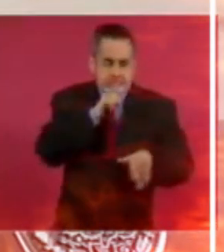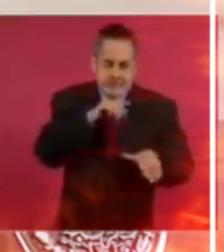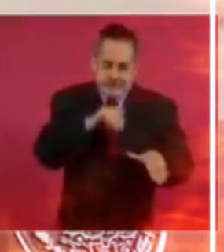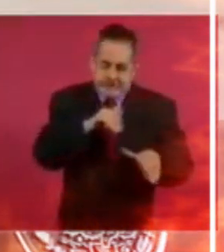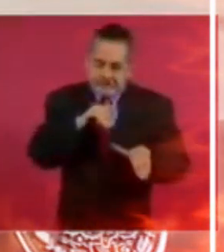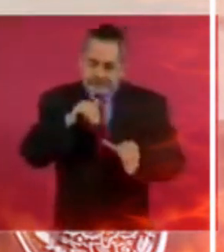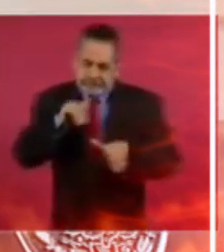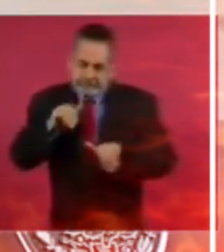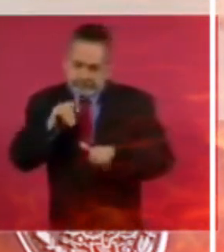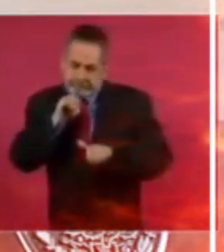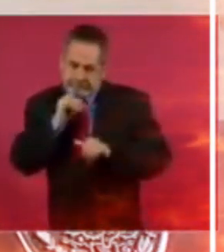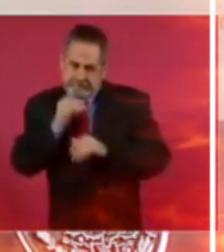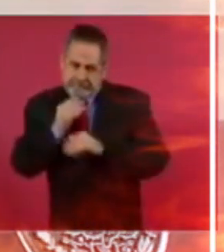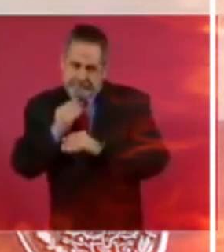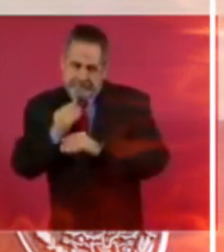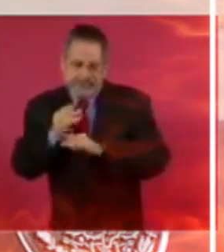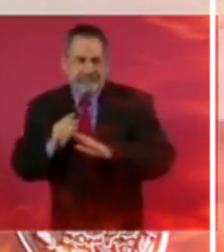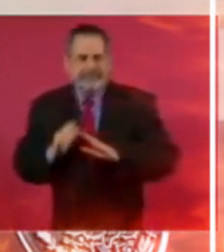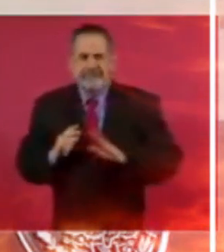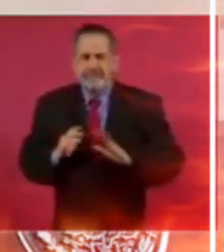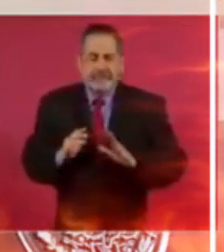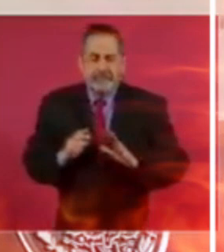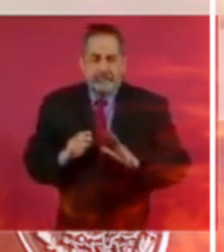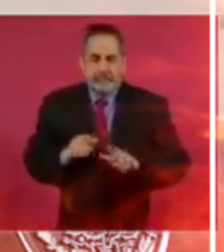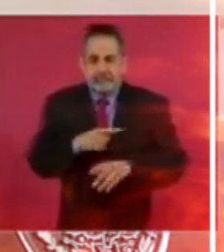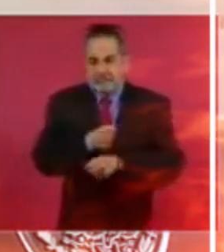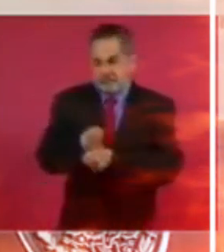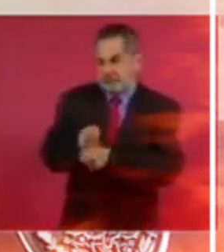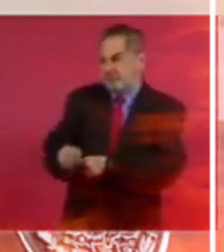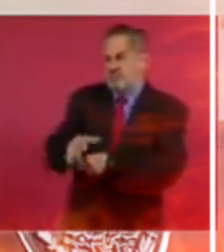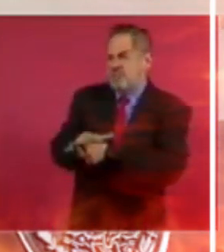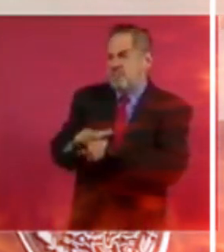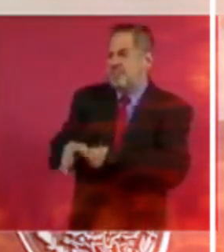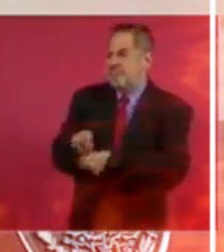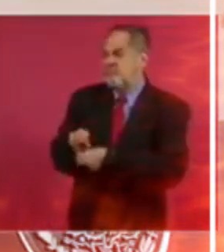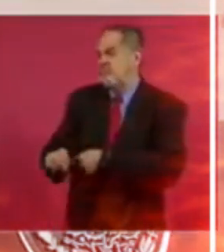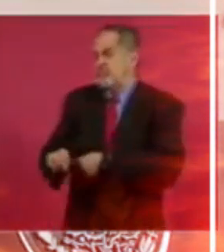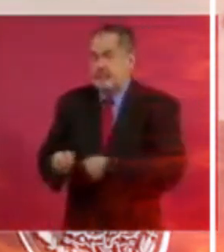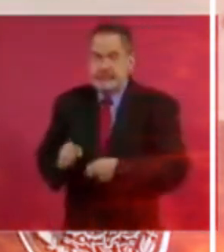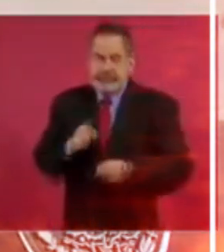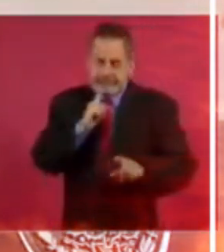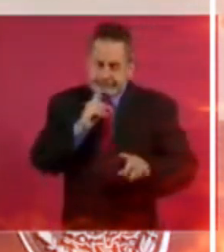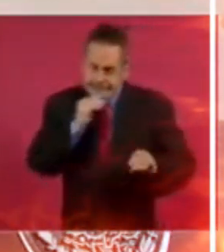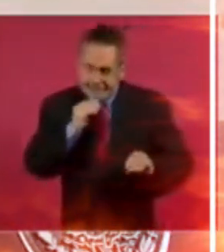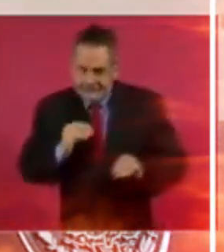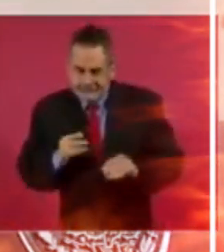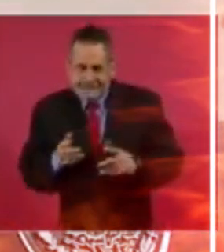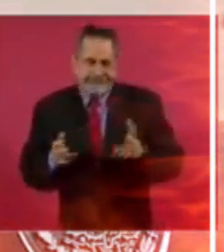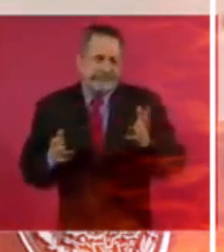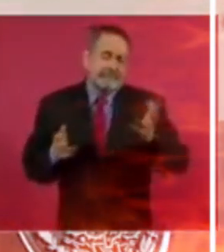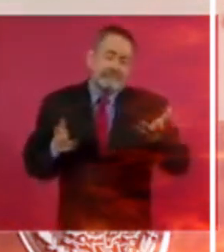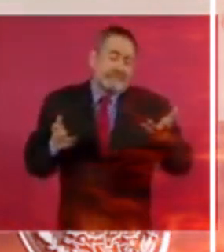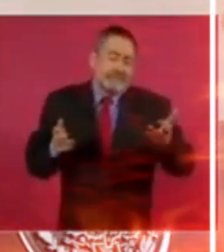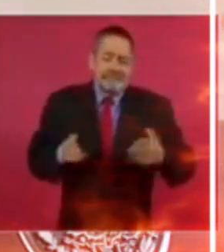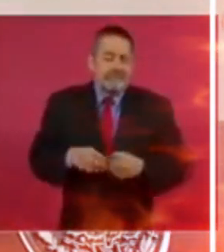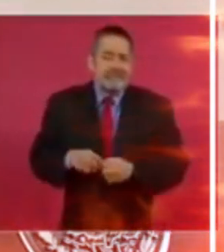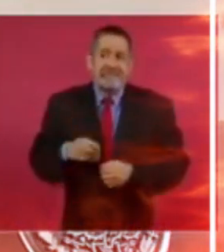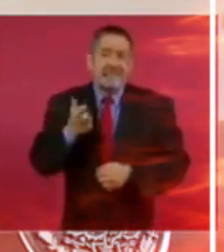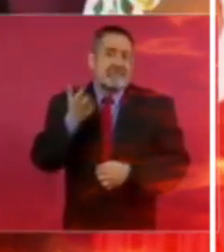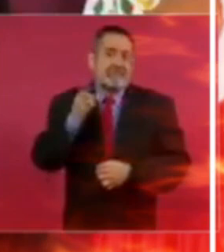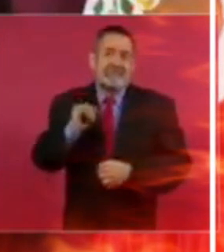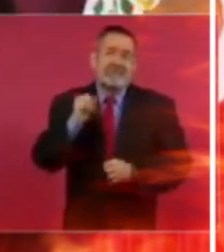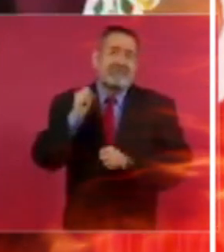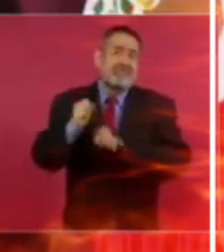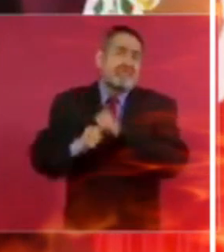porque eso sí, nadie puede opinar de México. Absolutamente nadie. Porque cuando opinan de México, uff,